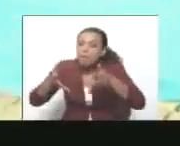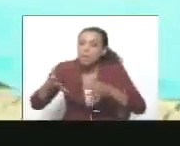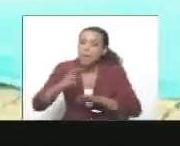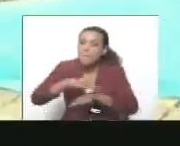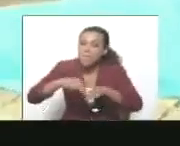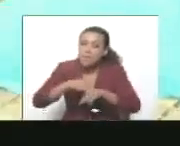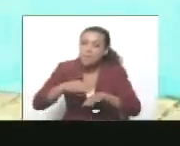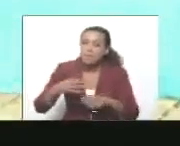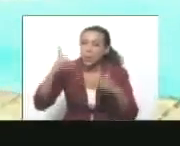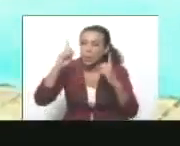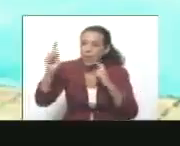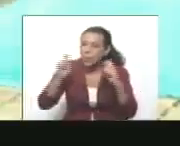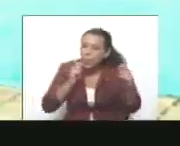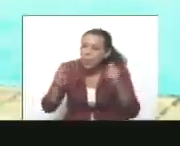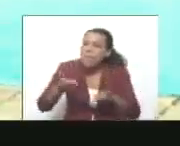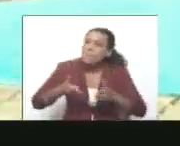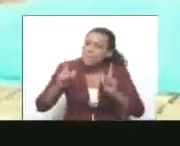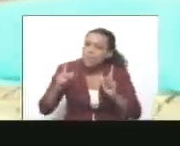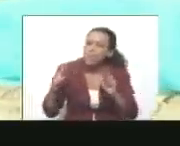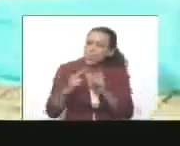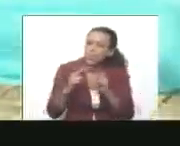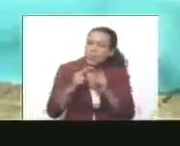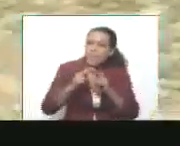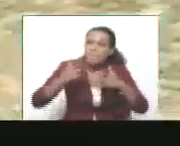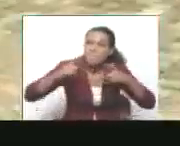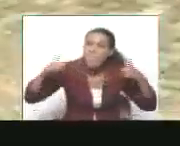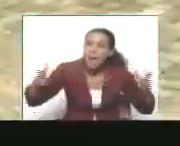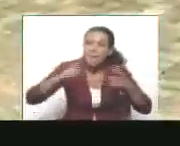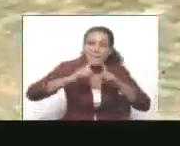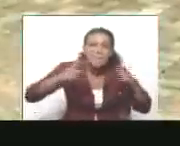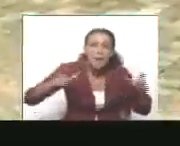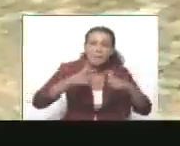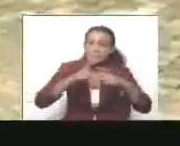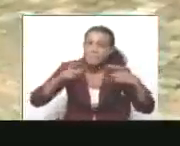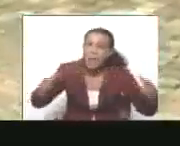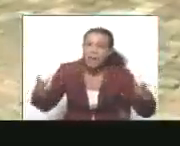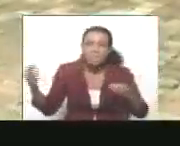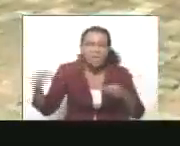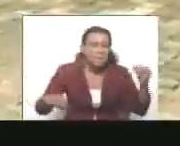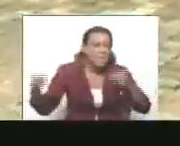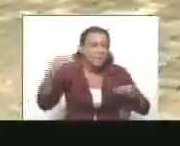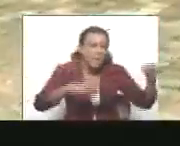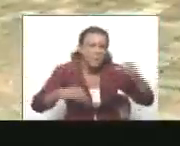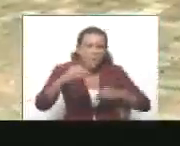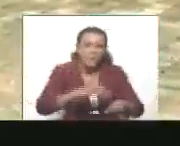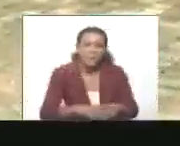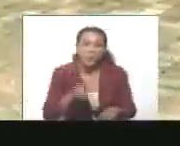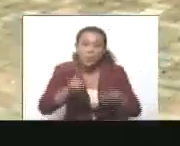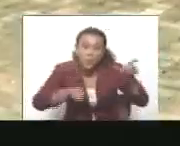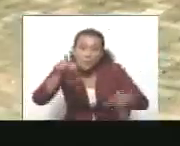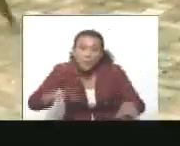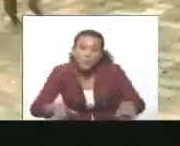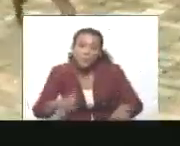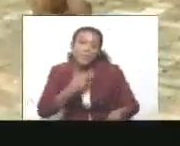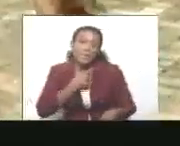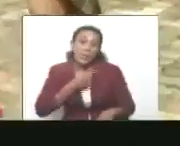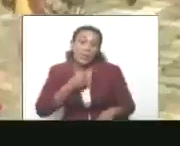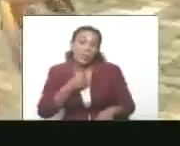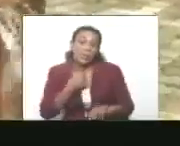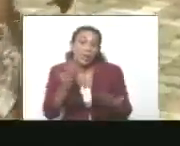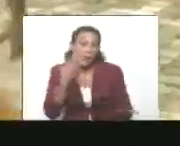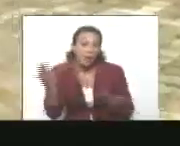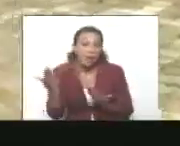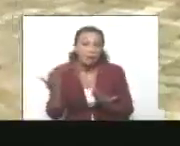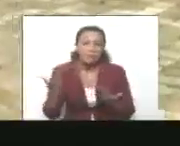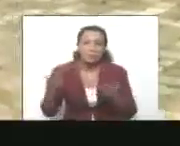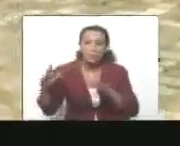ministro Ali Padrón, bueno, permitió llevar un evento extraordinario que, bueno, muchos de los, inclusive de los que nos visitaron,